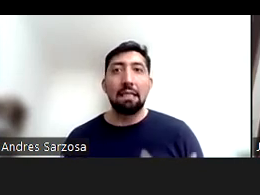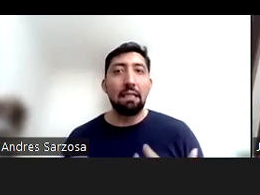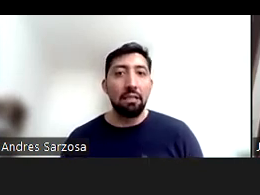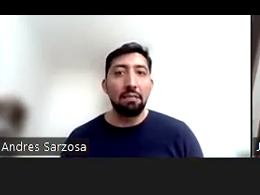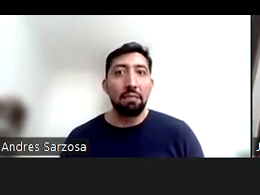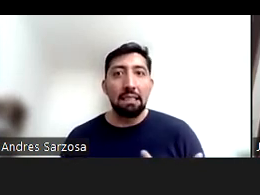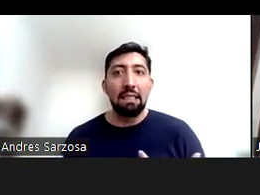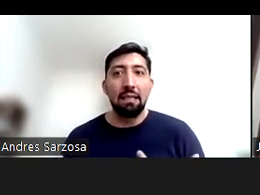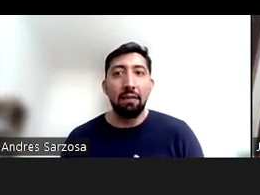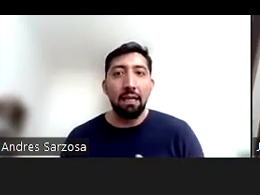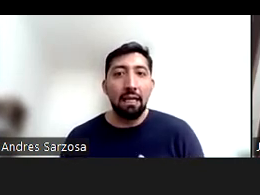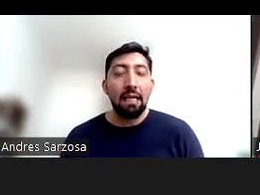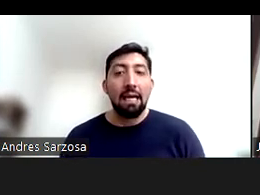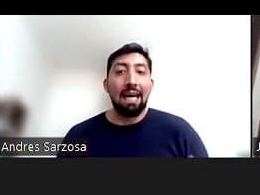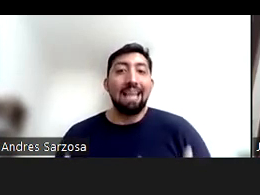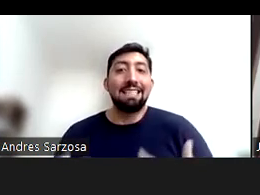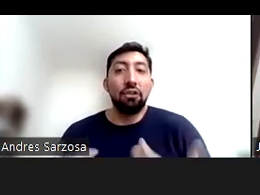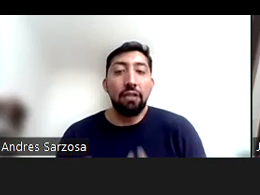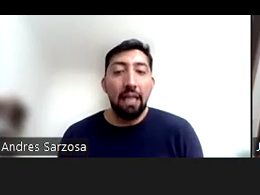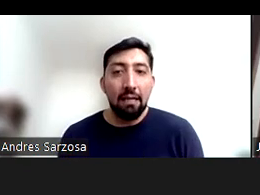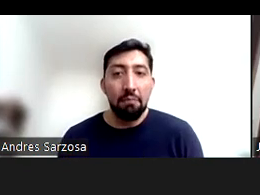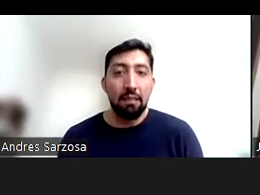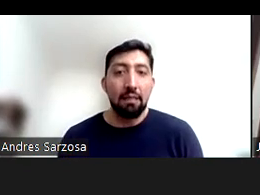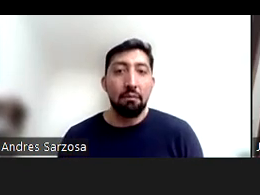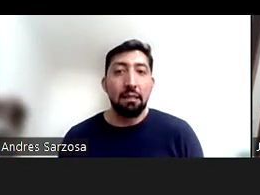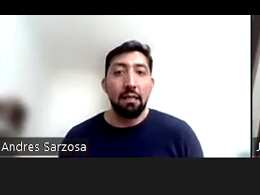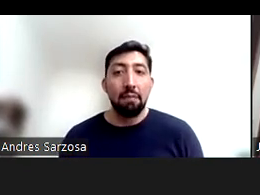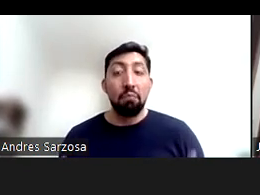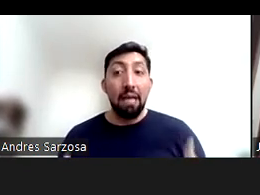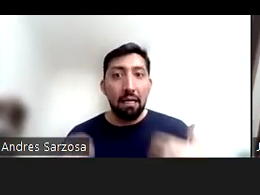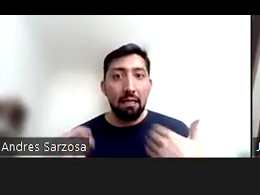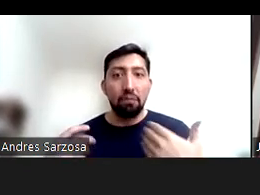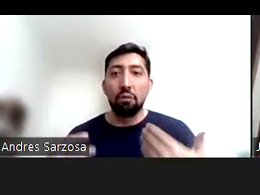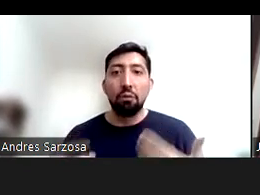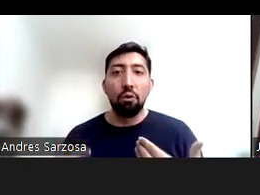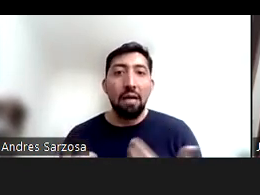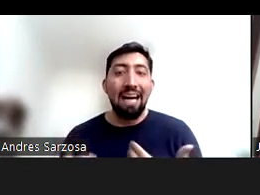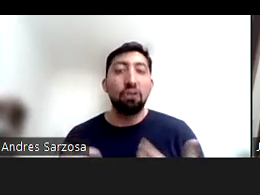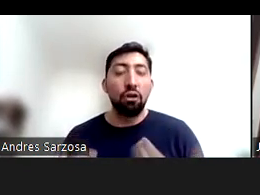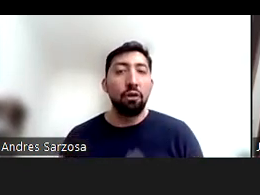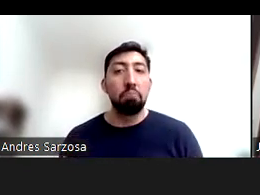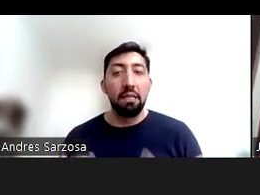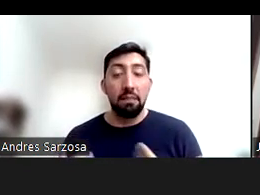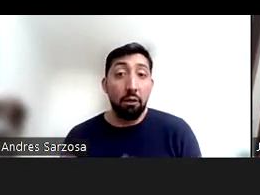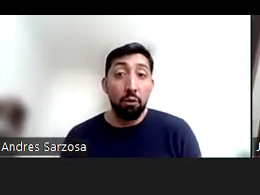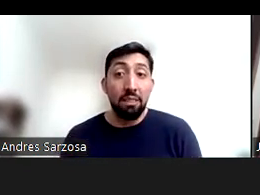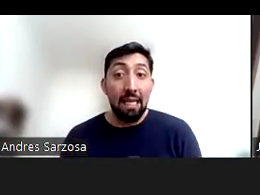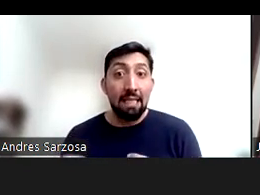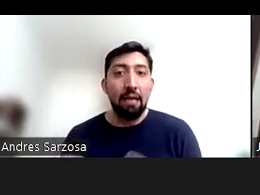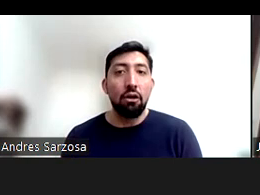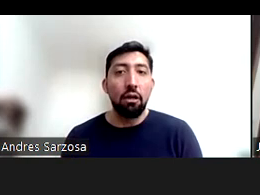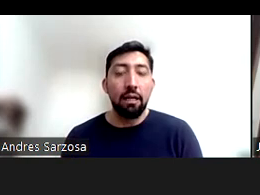van saliendo. Las empresas tienen que ver que accionar climáticamente, ver eso como un actor principal, como